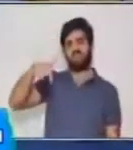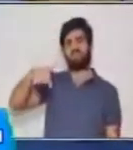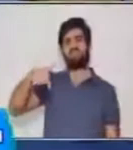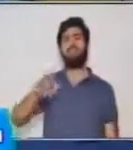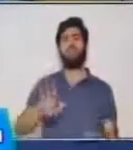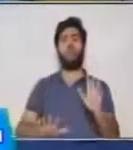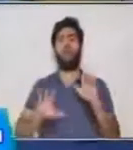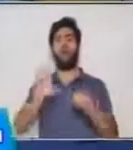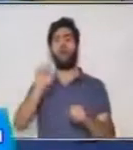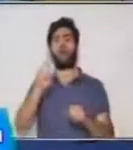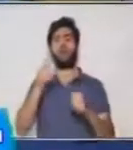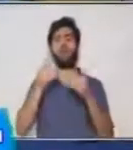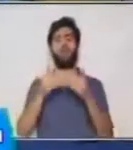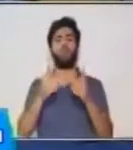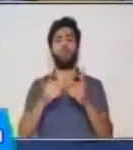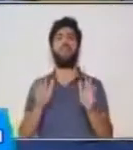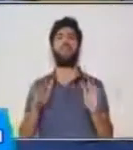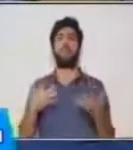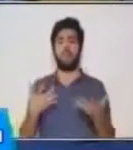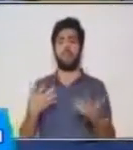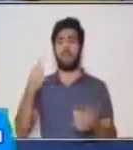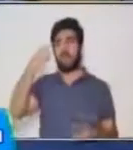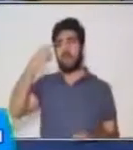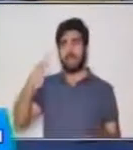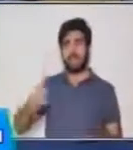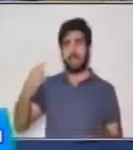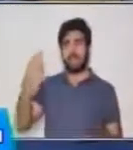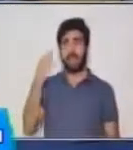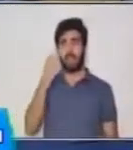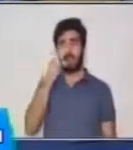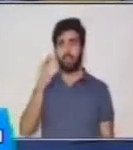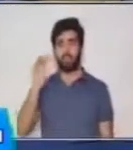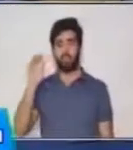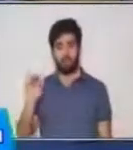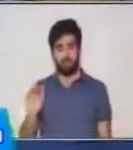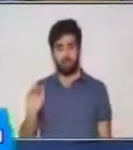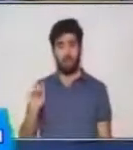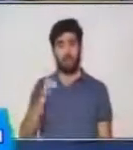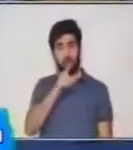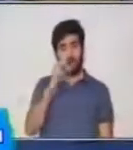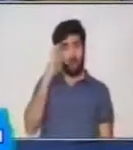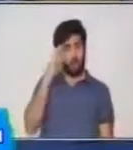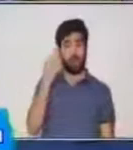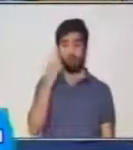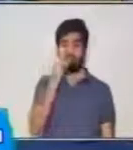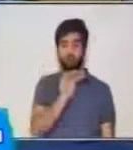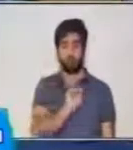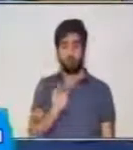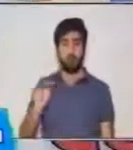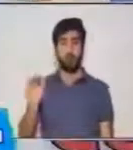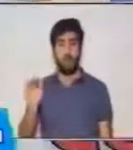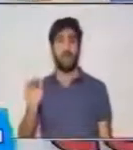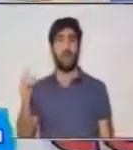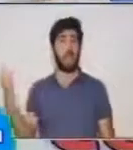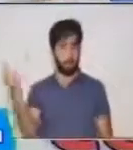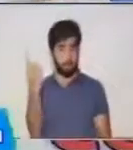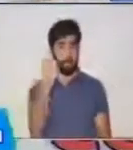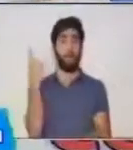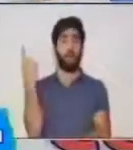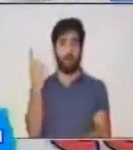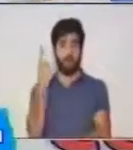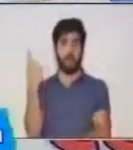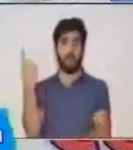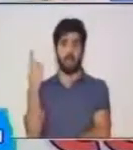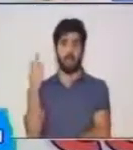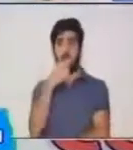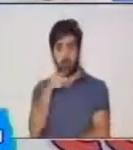Casa. Recuérdate, ¿qué aprendimos hoy? Hoy aprendimos diversas estrategias para identificar el personaje, el lugar y el tempo de una conversación